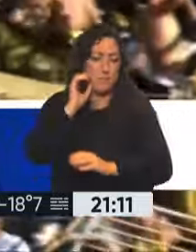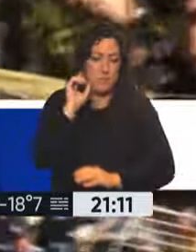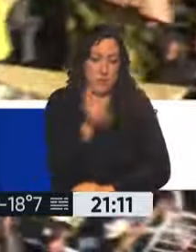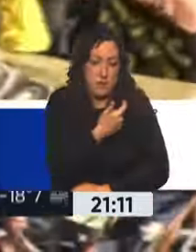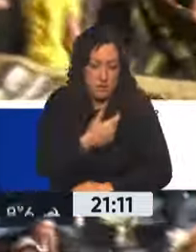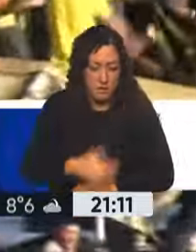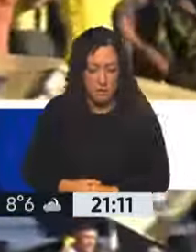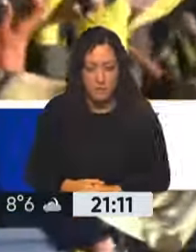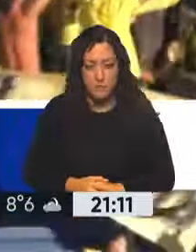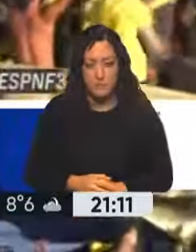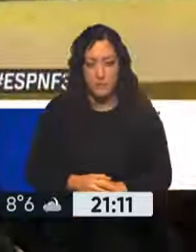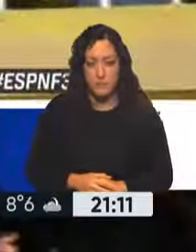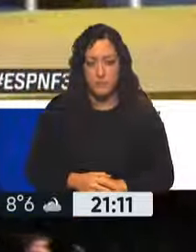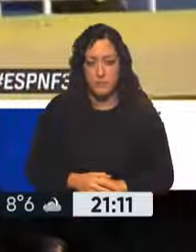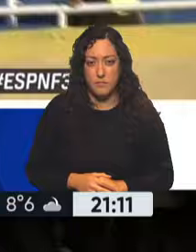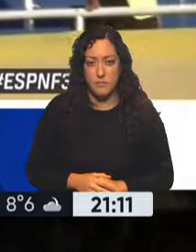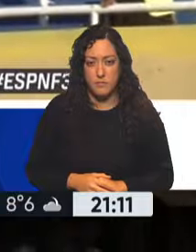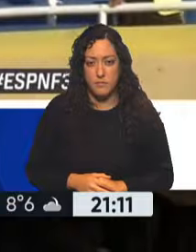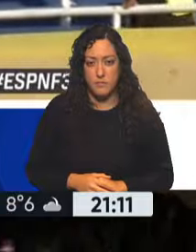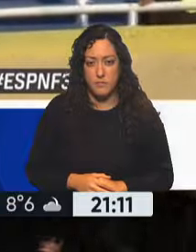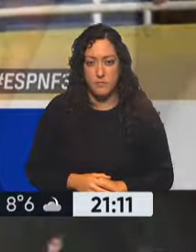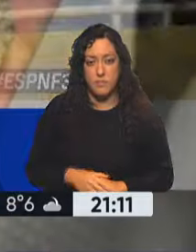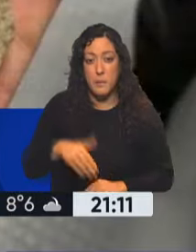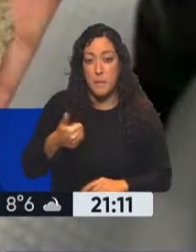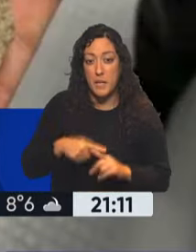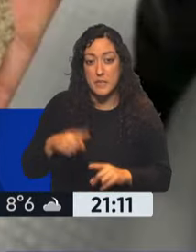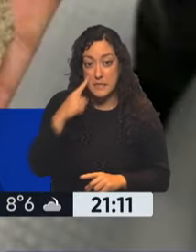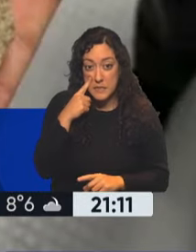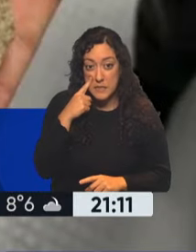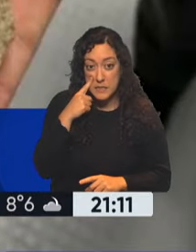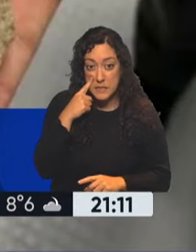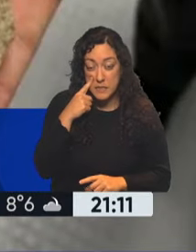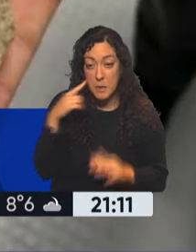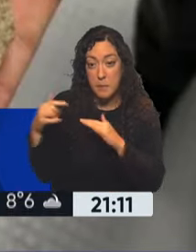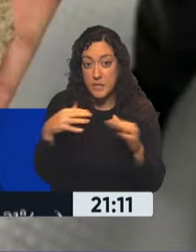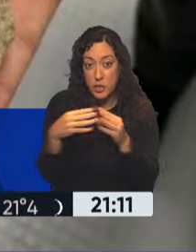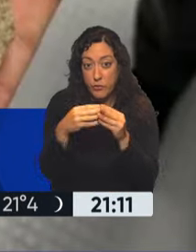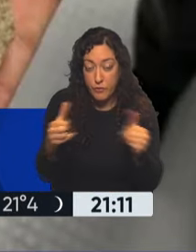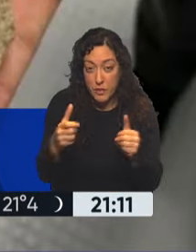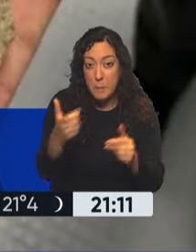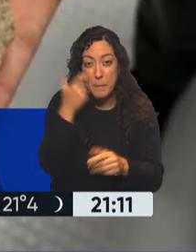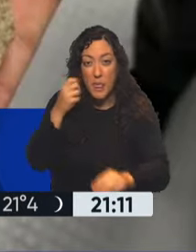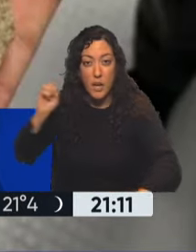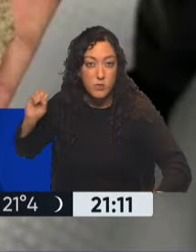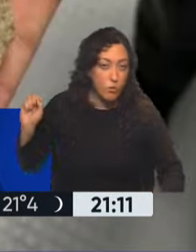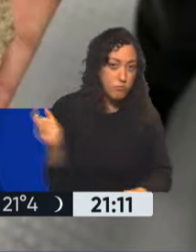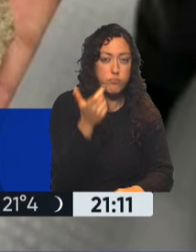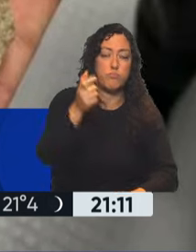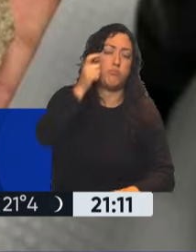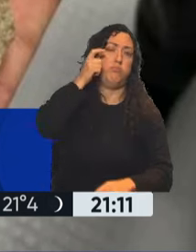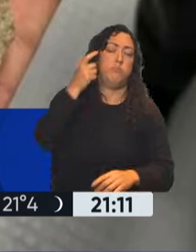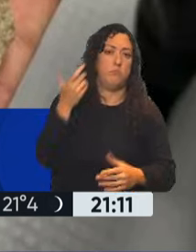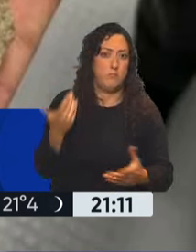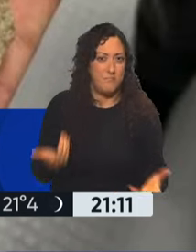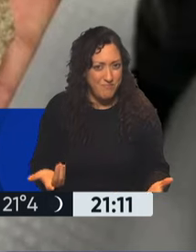no terminó allí. Y Maxi Olivera, al terminar el partido, al finalizar, recibió un piedrazo. Una